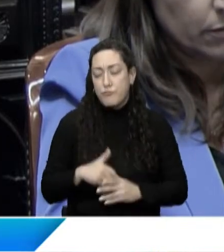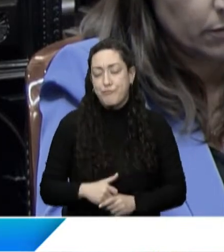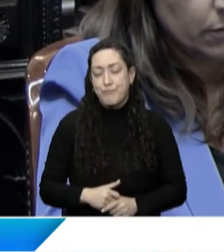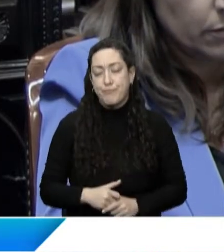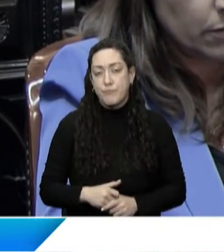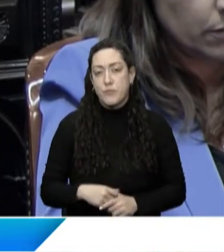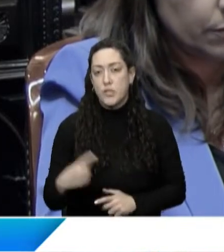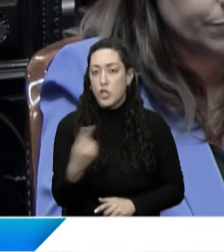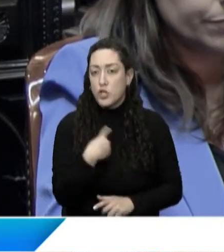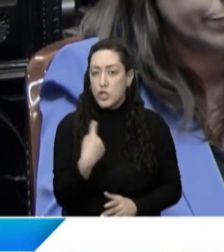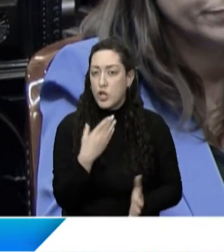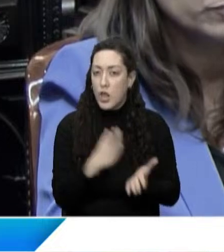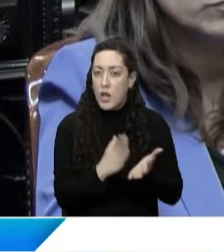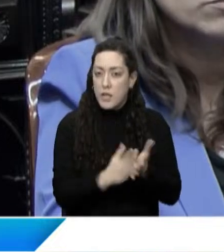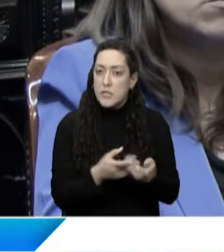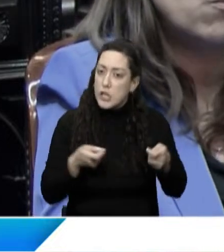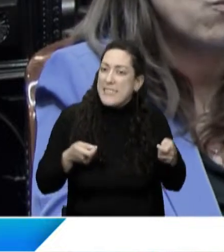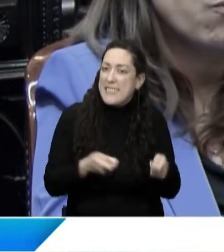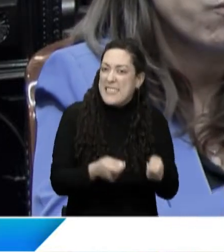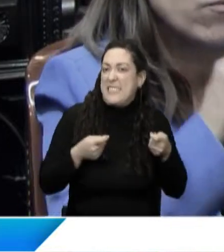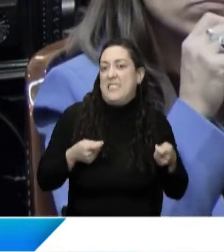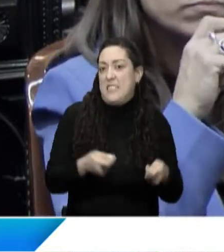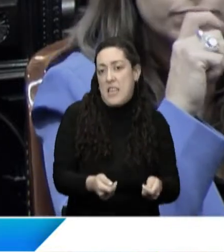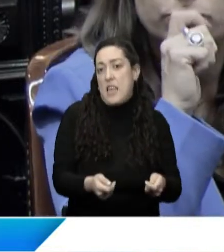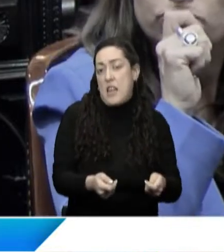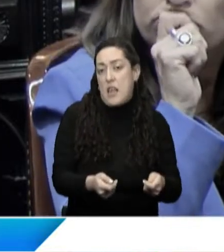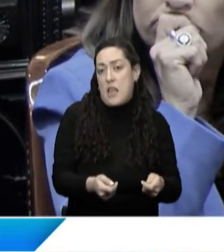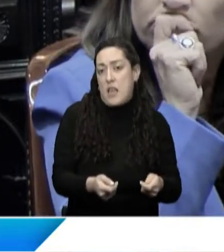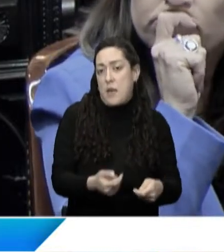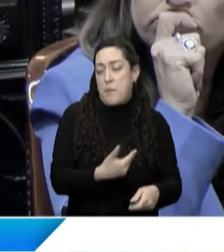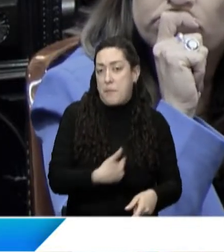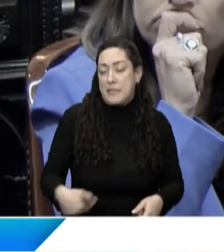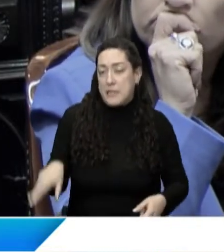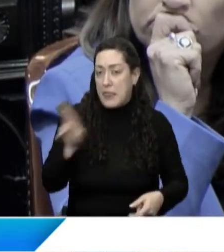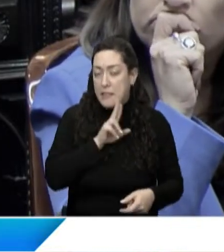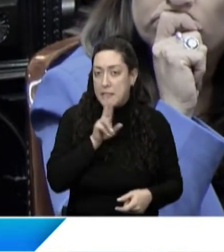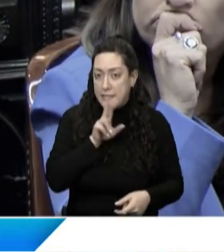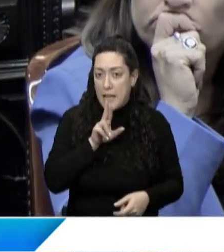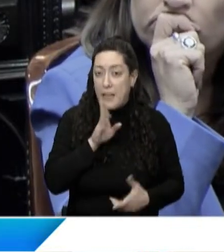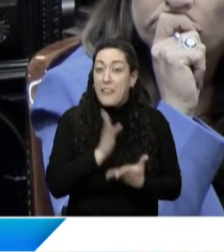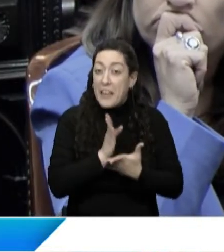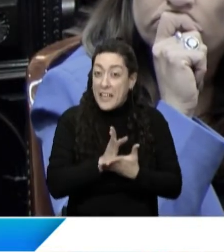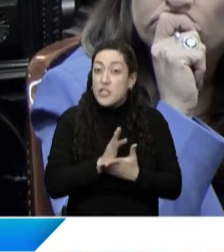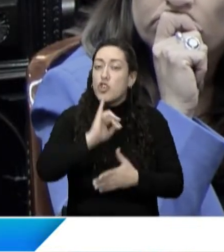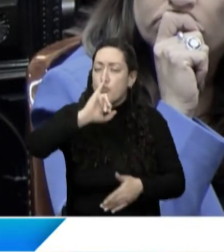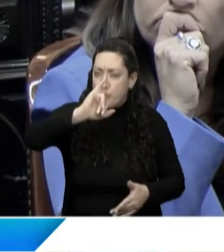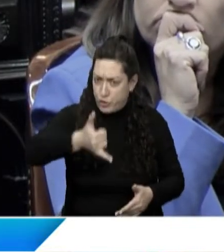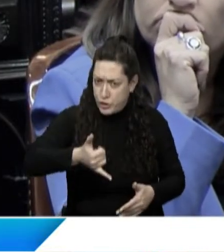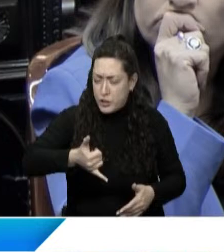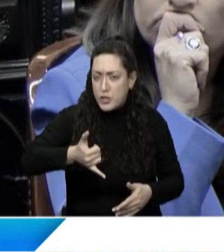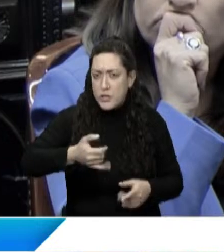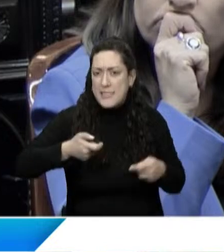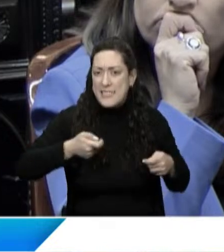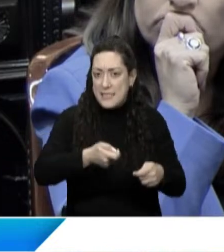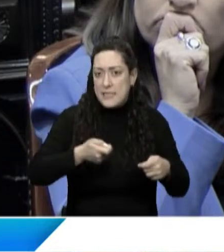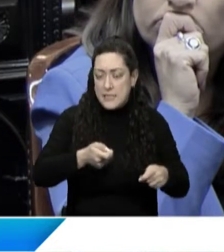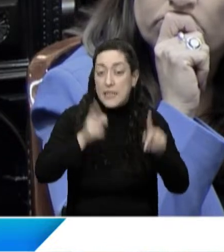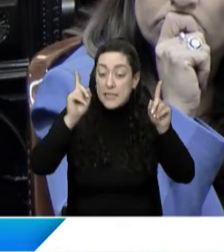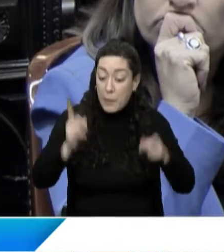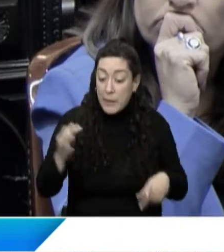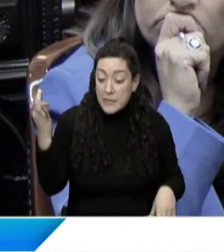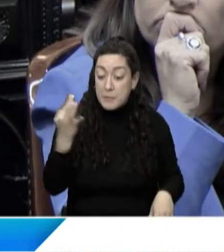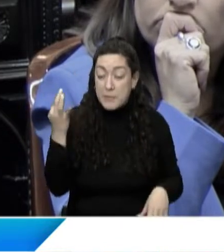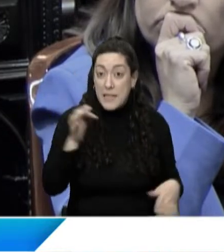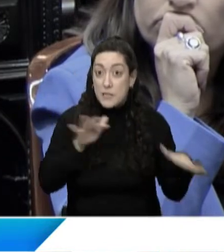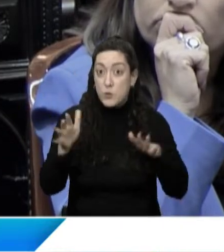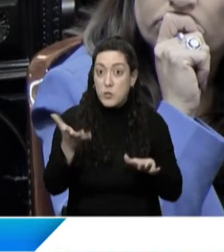Tenemos nosotros derecho a insistir, Presidenta, no solamente tenemos un derecho a insistir, sino que en este particular caso, como